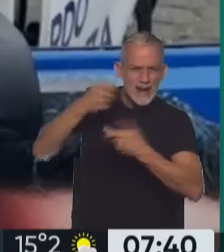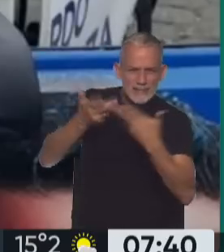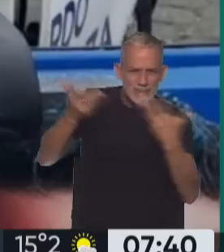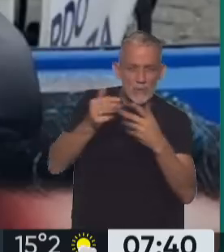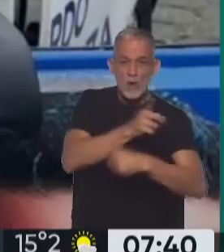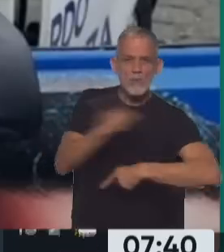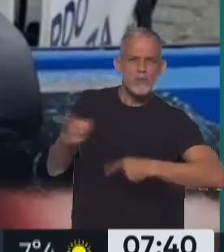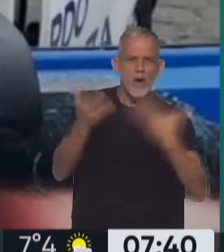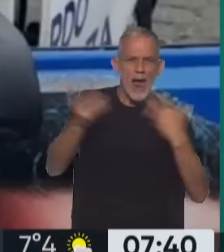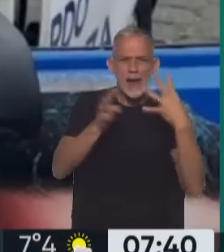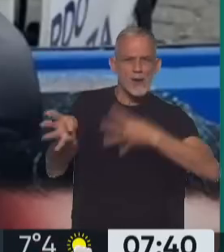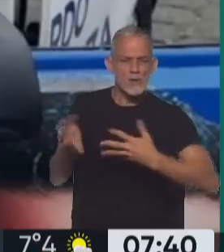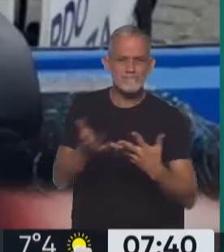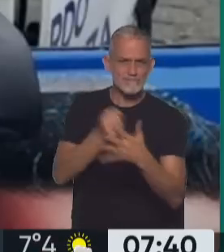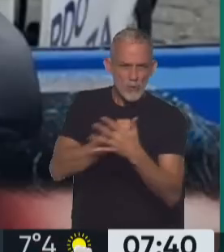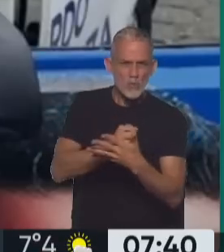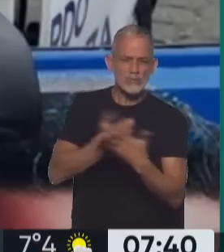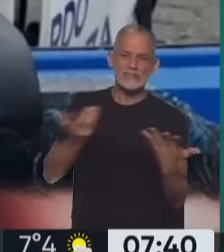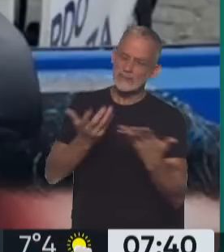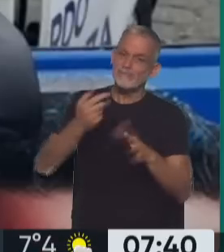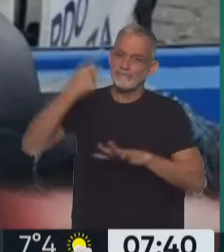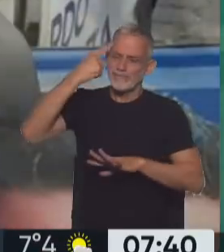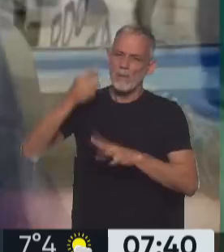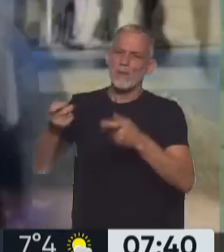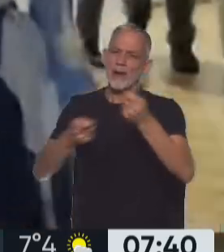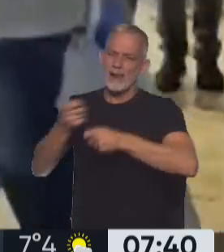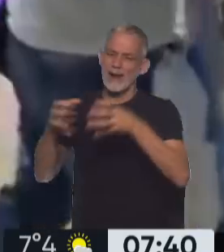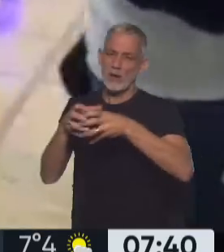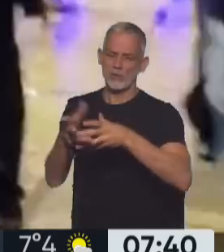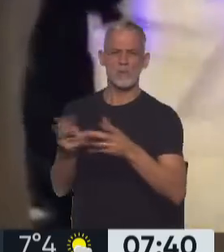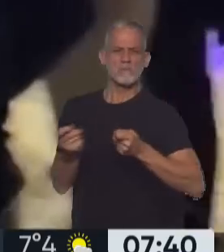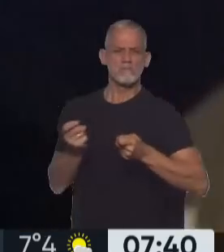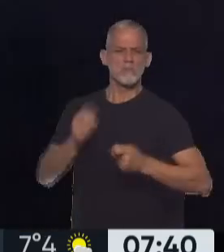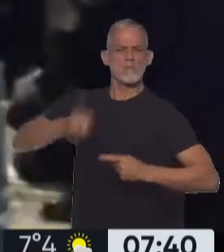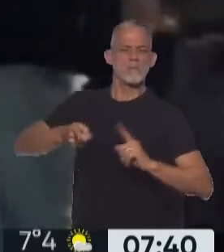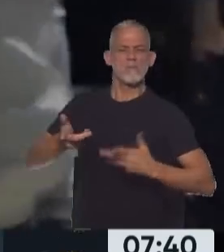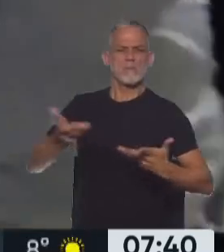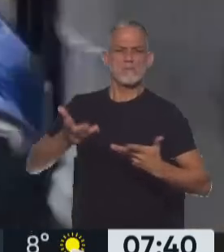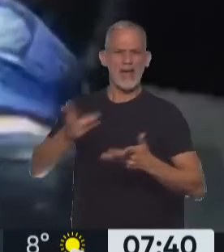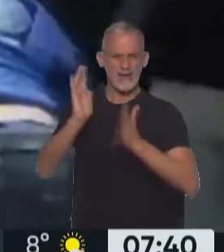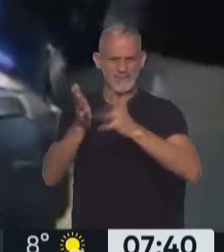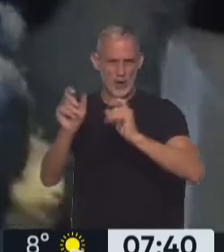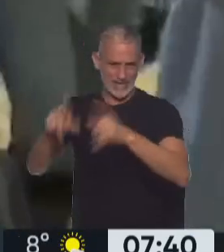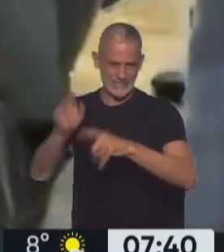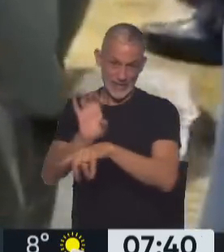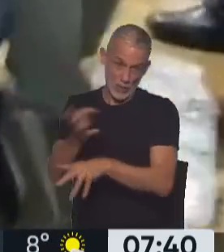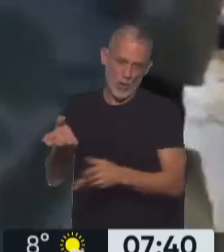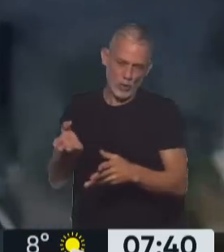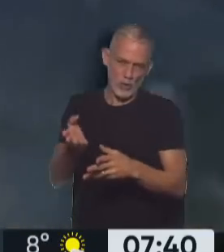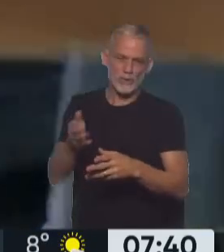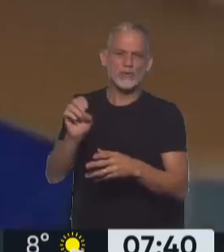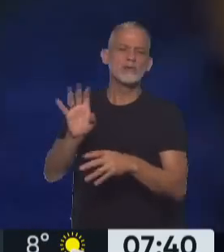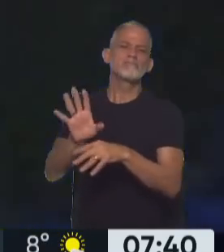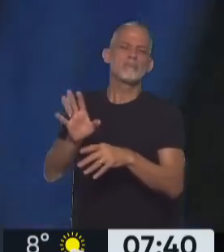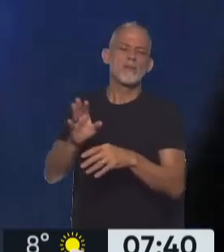abierto, conocido? Porque uno entiende que el narcotráfico es el que ejerce la violencia en Ecuador. De hecho, la llaman